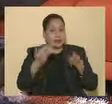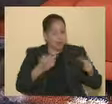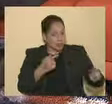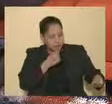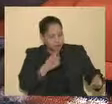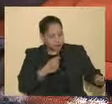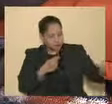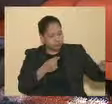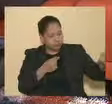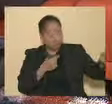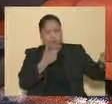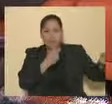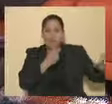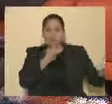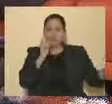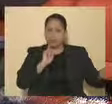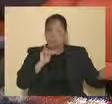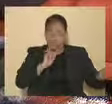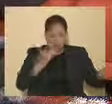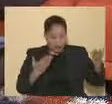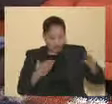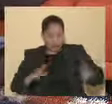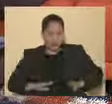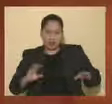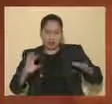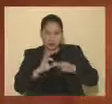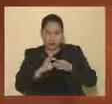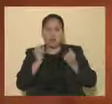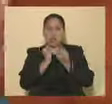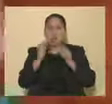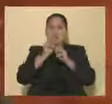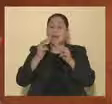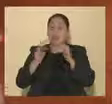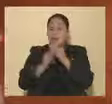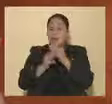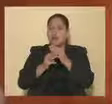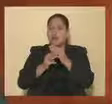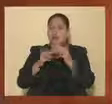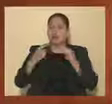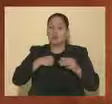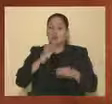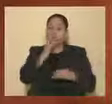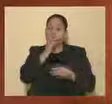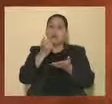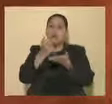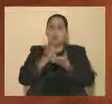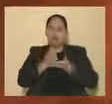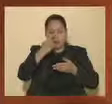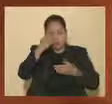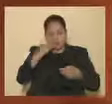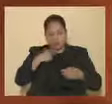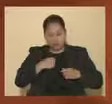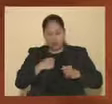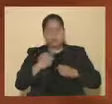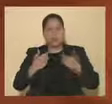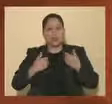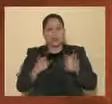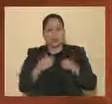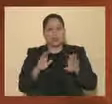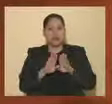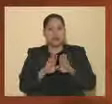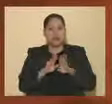sus hijos o de sus hijas. Es fundamental que también contemos con material didáctico que a nosotros los padres nos ayude también a entender formas